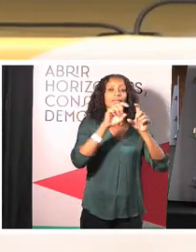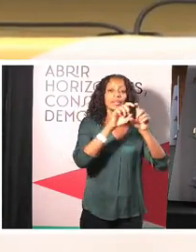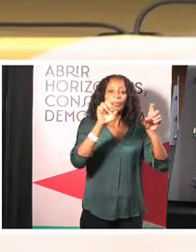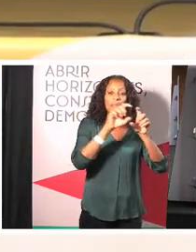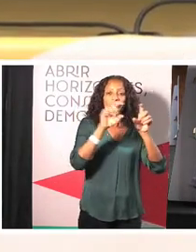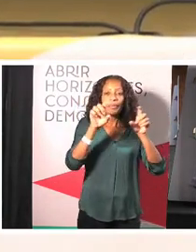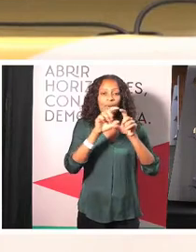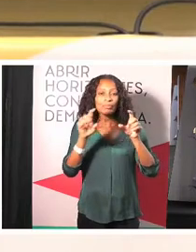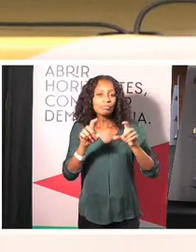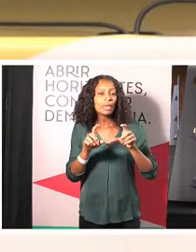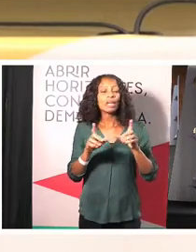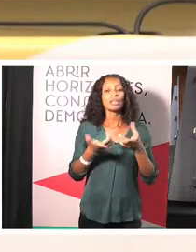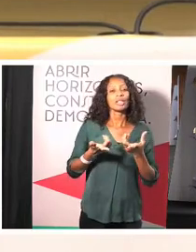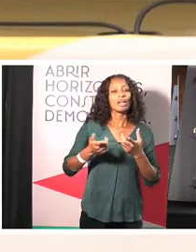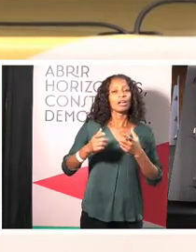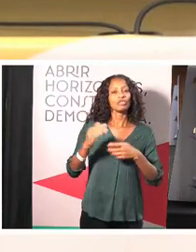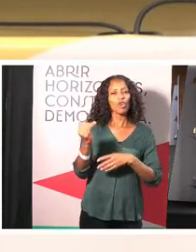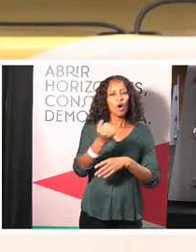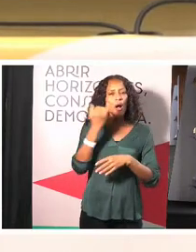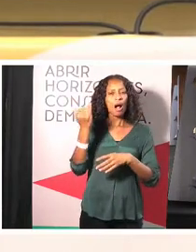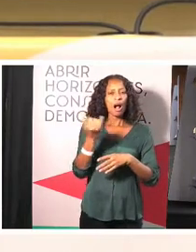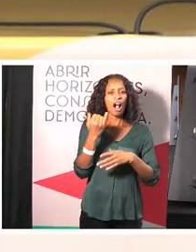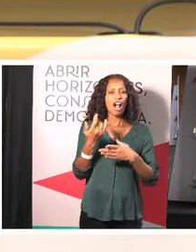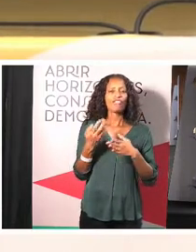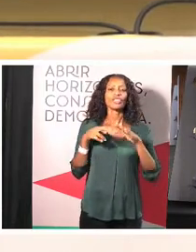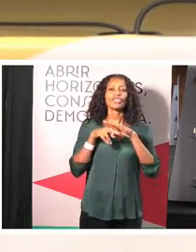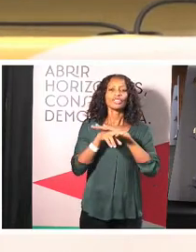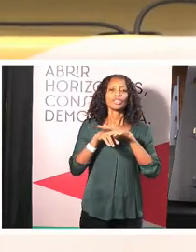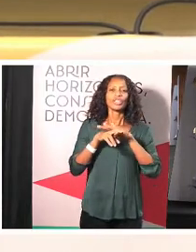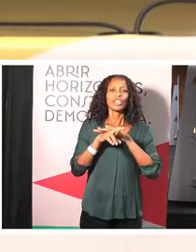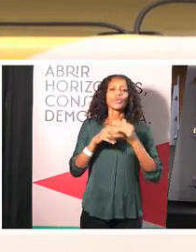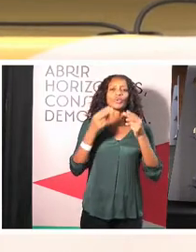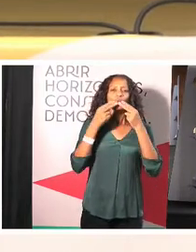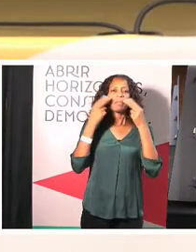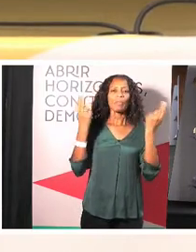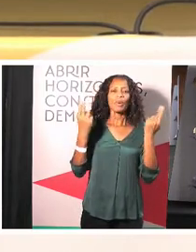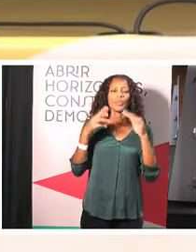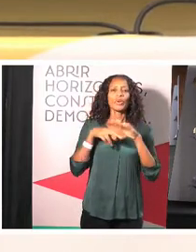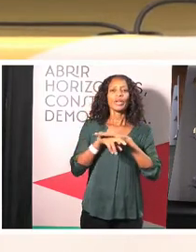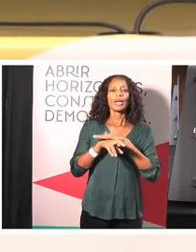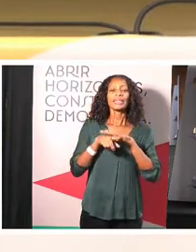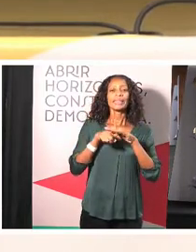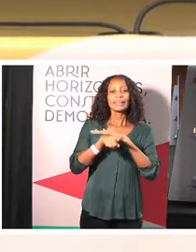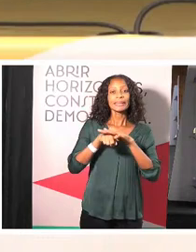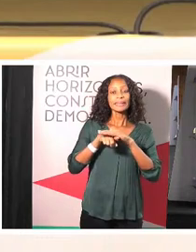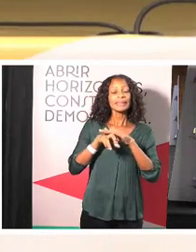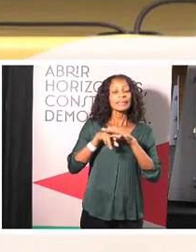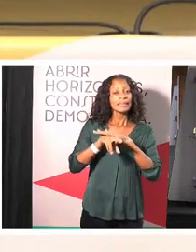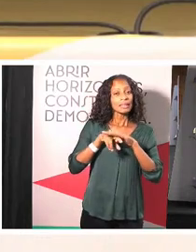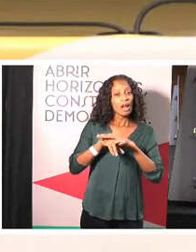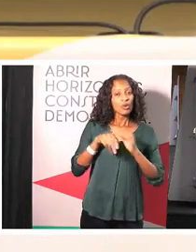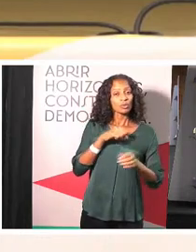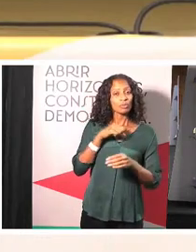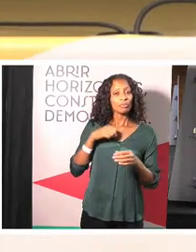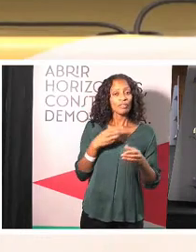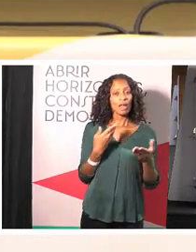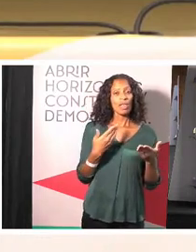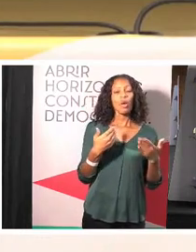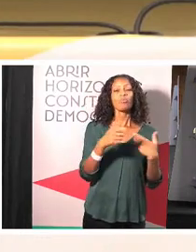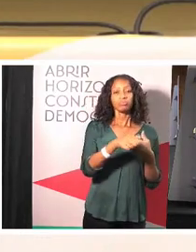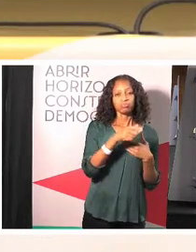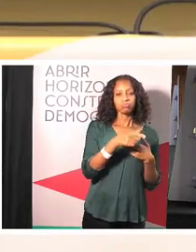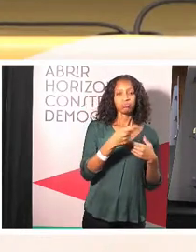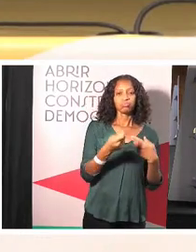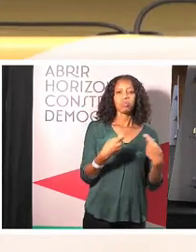públicos, recursos privados, ahora han pasado a unos tecnólogos y estos inversores que canalizan grandes recursos. Ya no